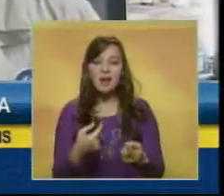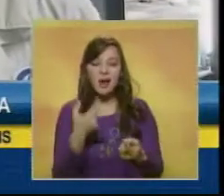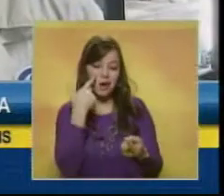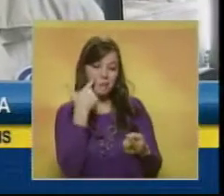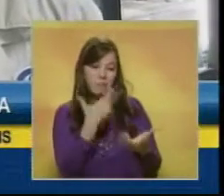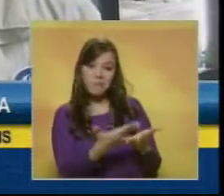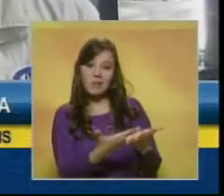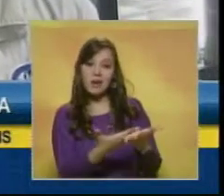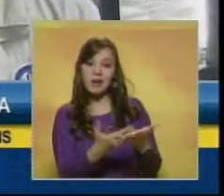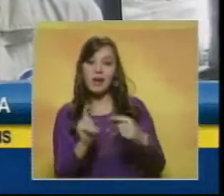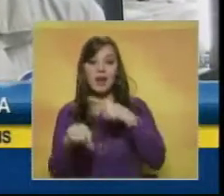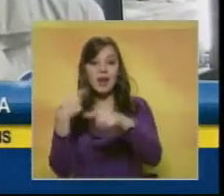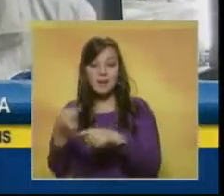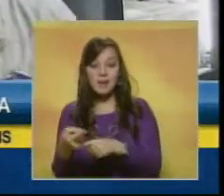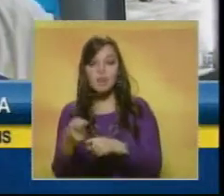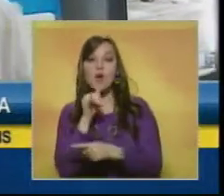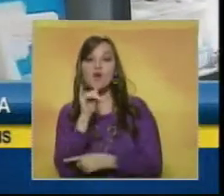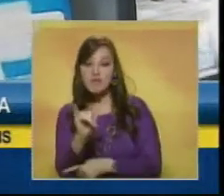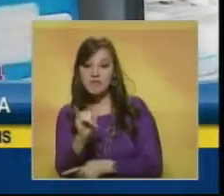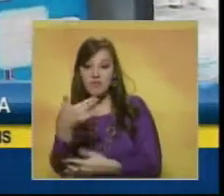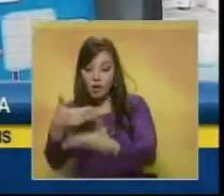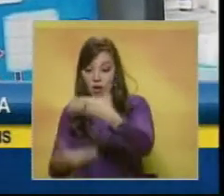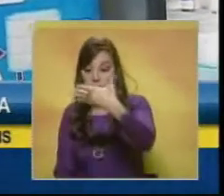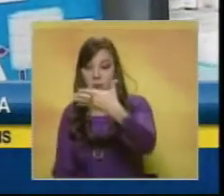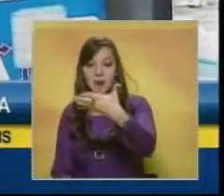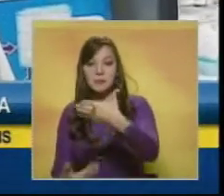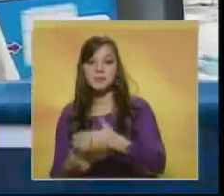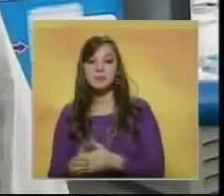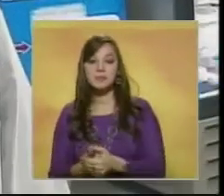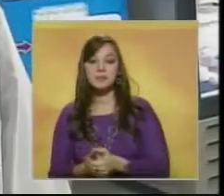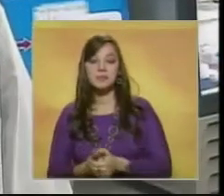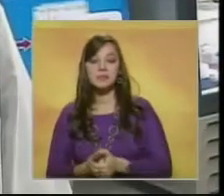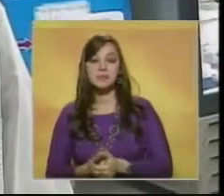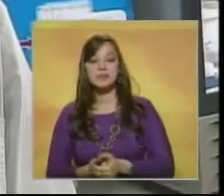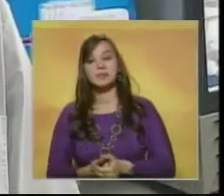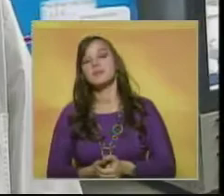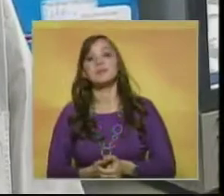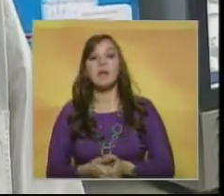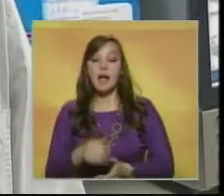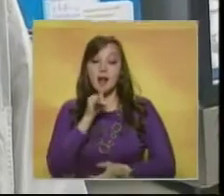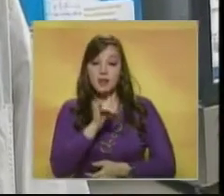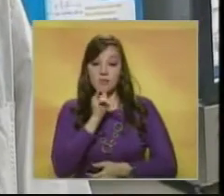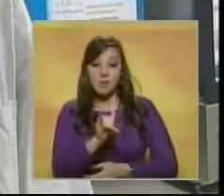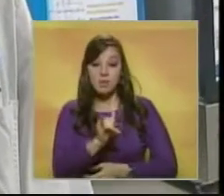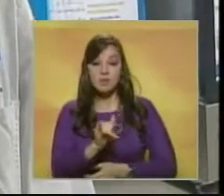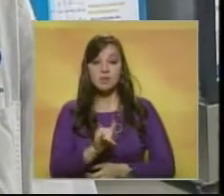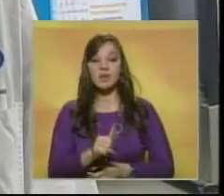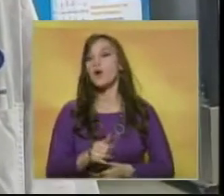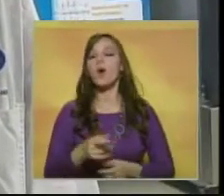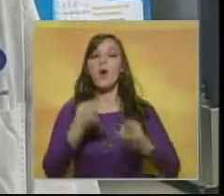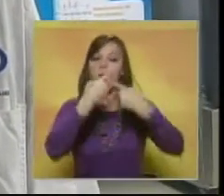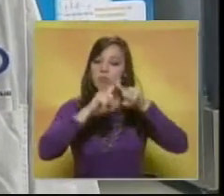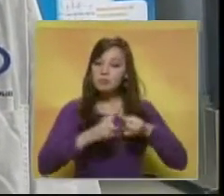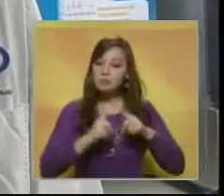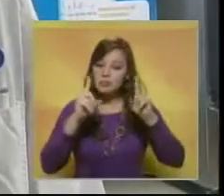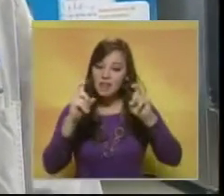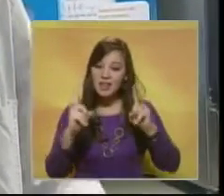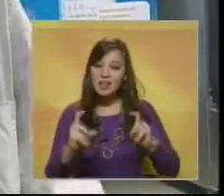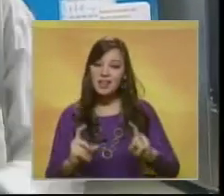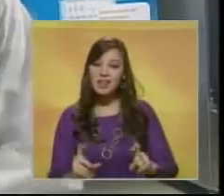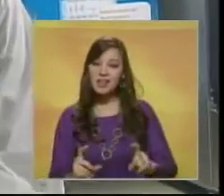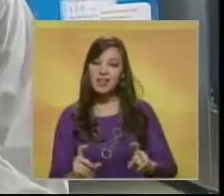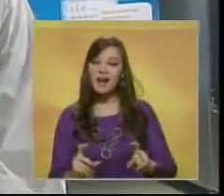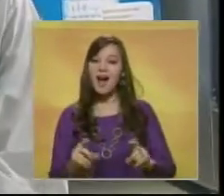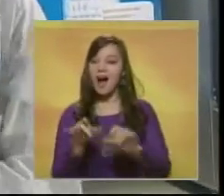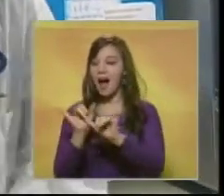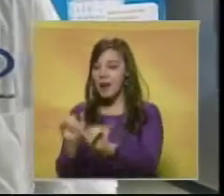a plasmar en el informe pericial respectivo la información estadística que corrobora que en efecto se trata